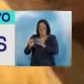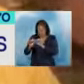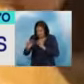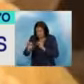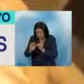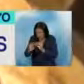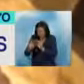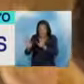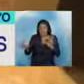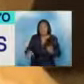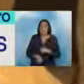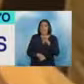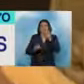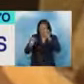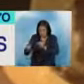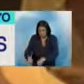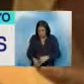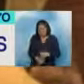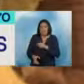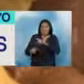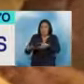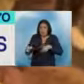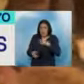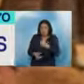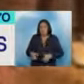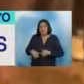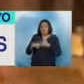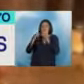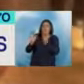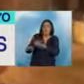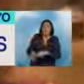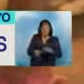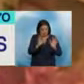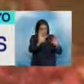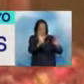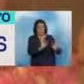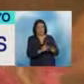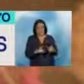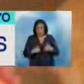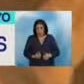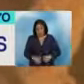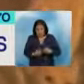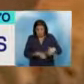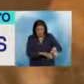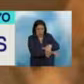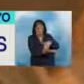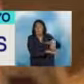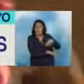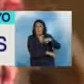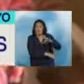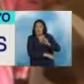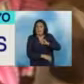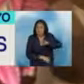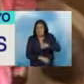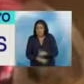claro, vivo tal sitio. Mira, mira, vivo pasaje, barrio